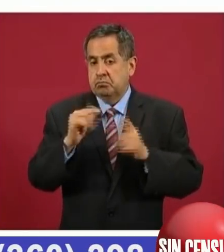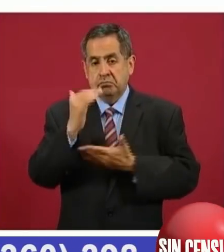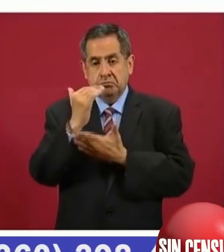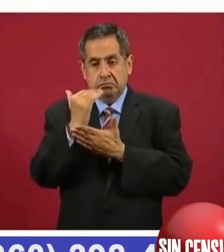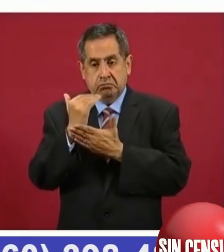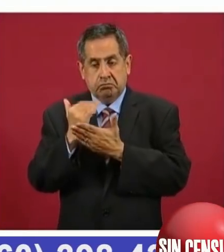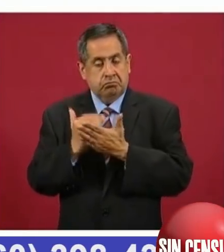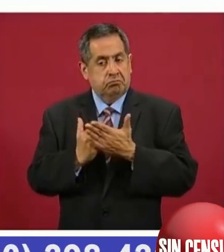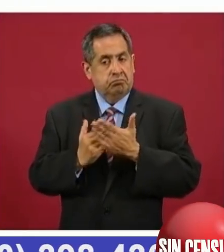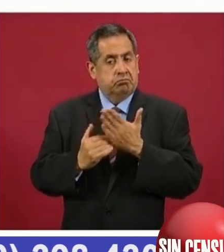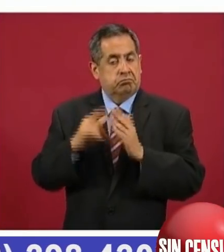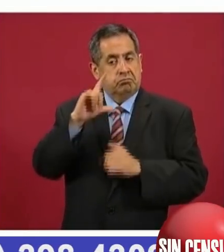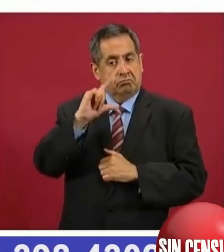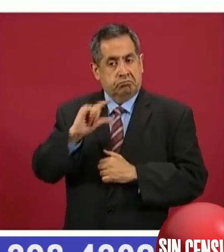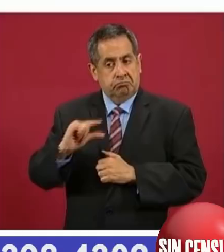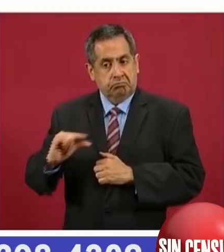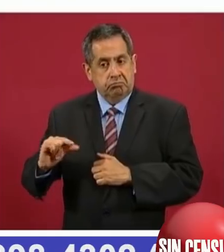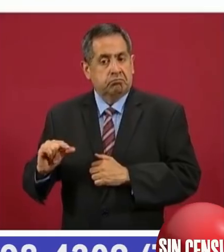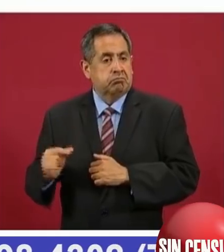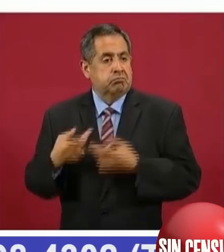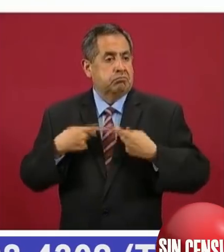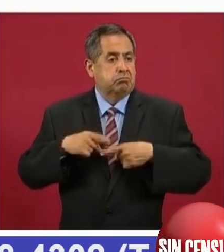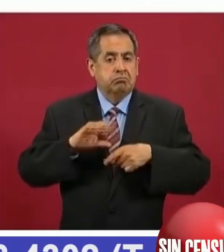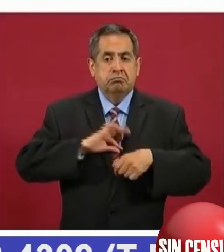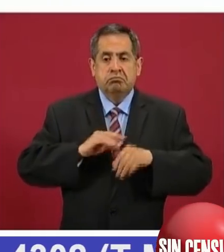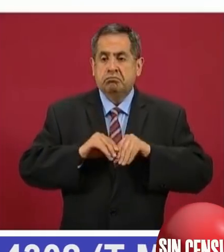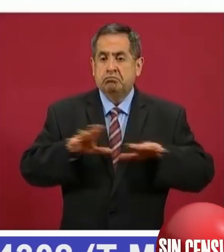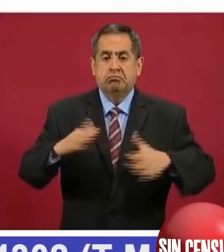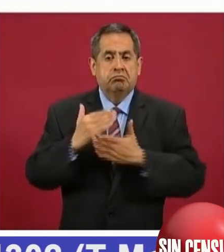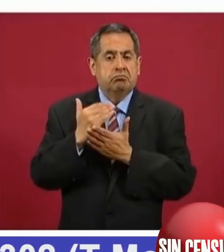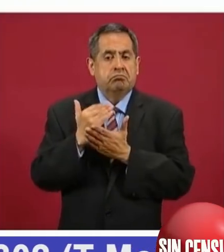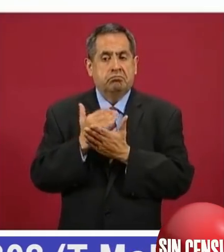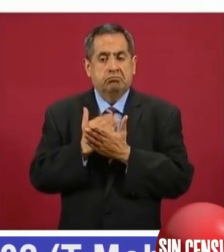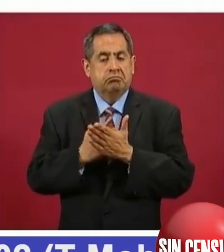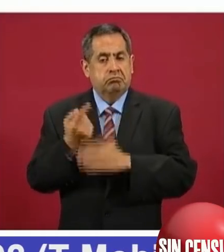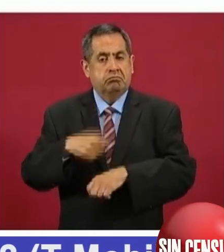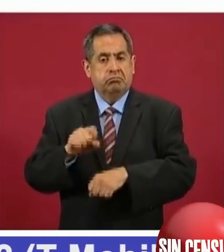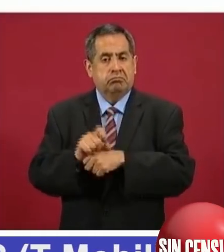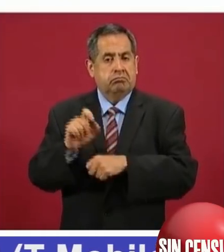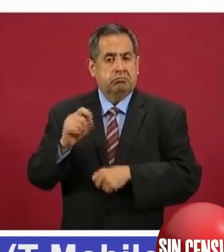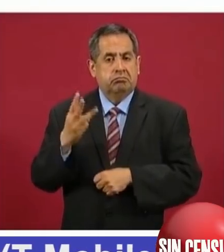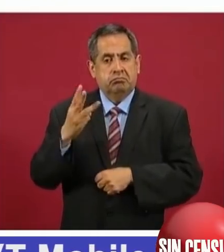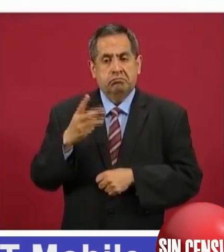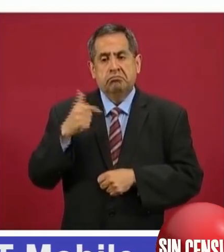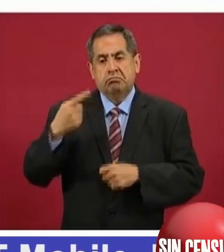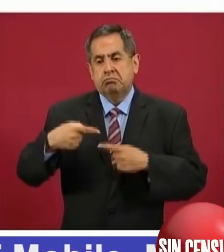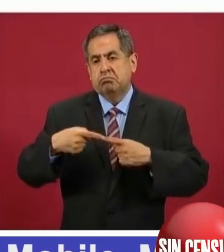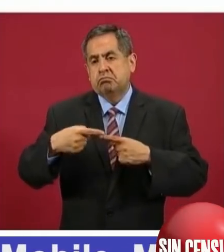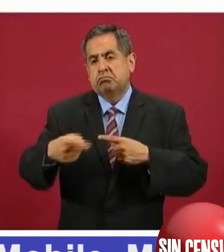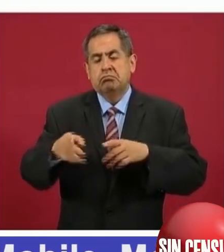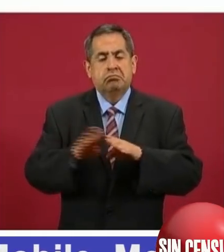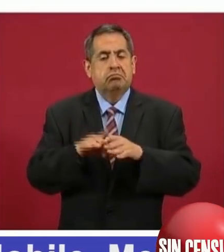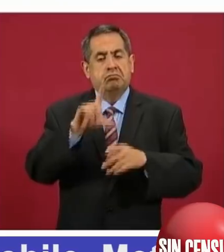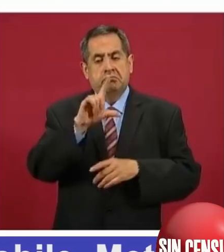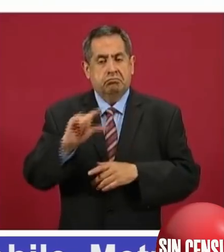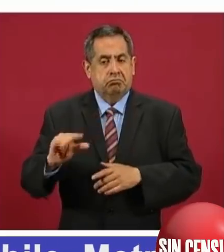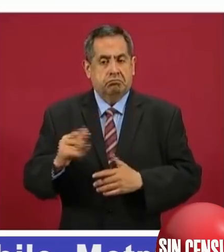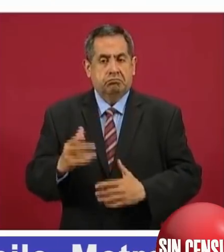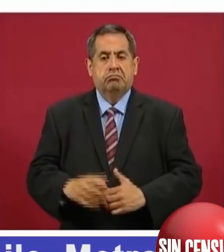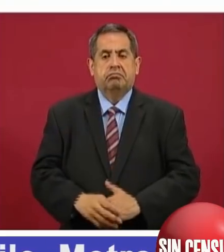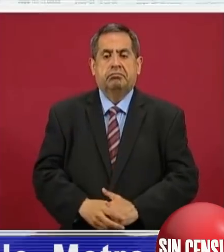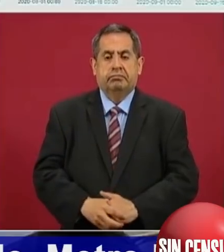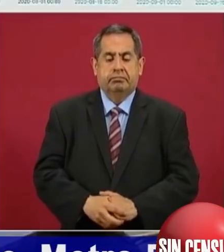reducción en la intensidad epidémica. Vean cómo también la mortalidad desde la semana 23 en adelante se redujo